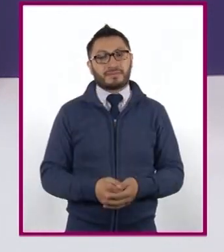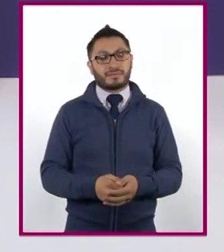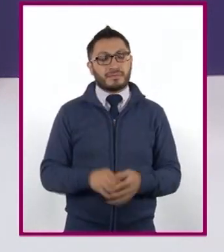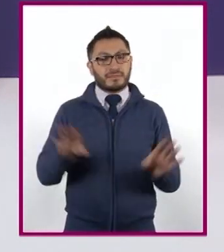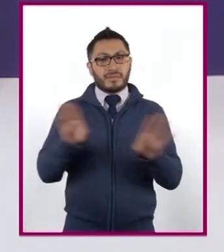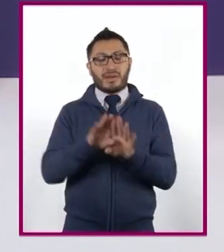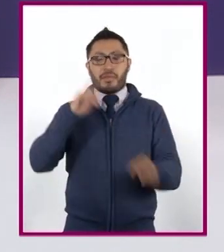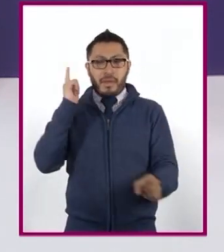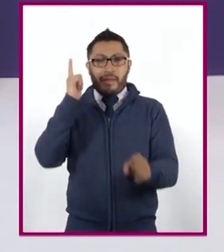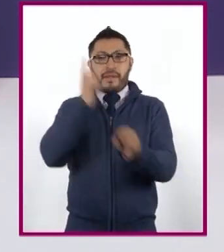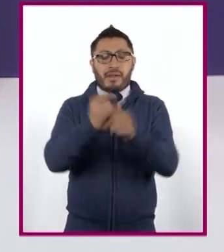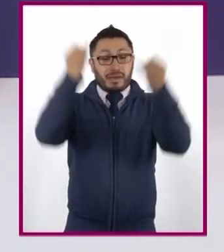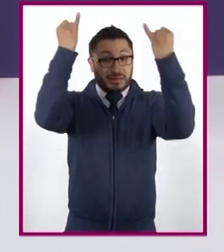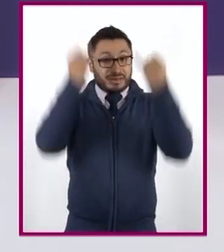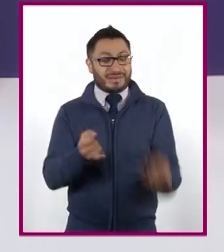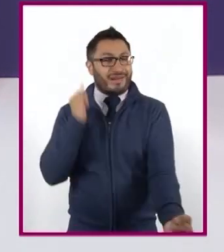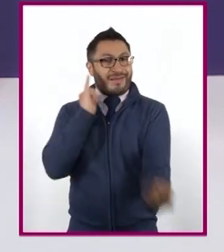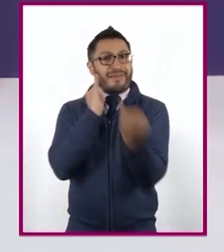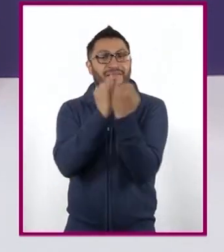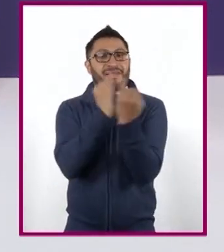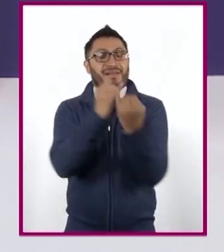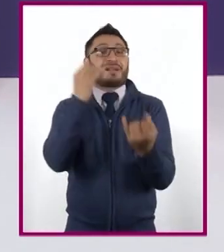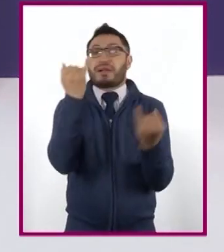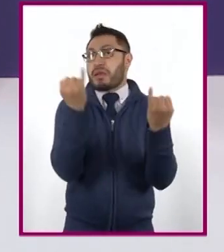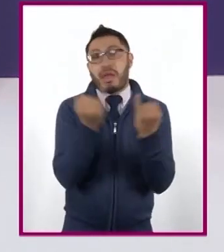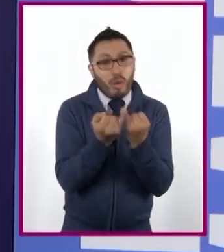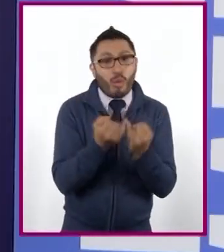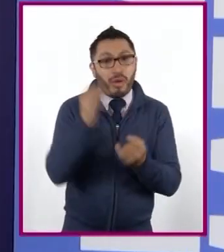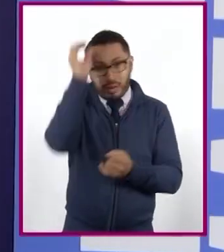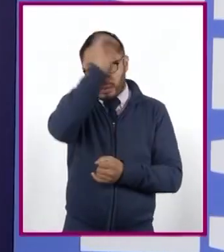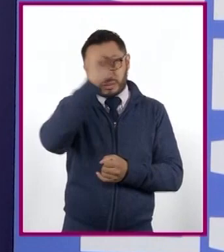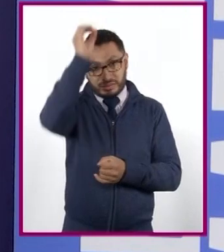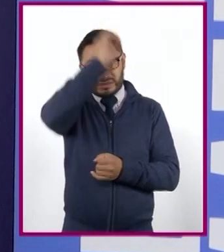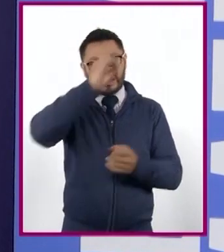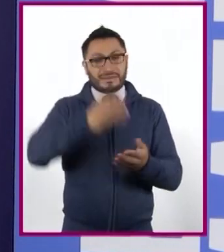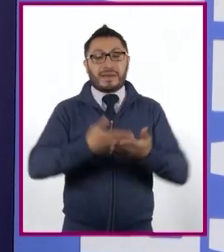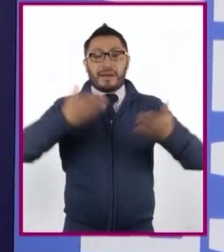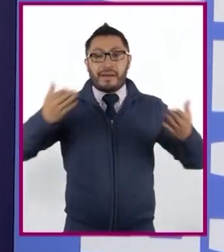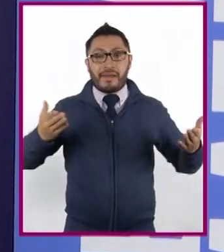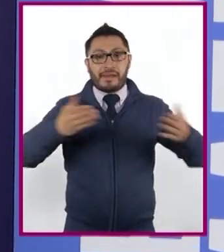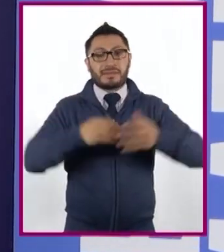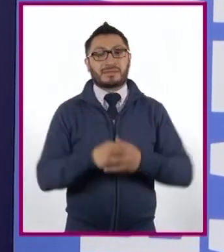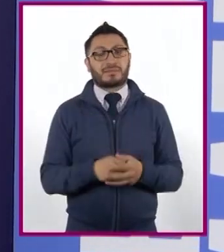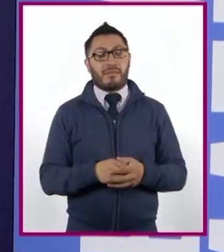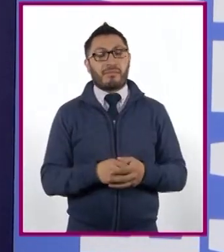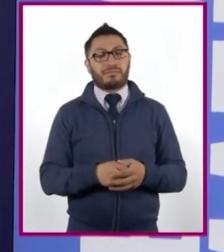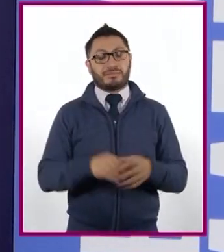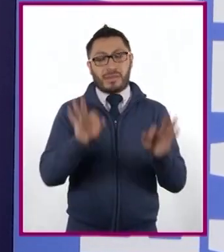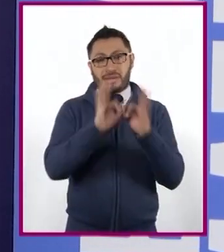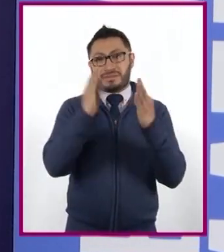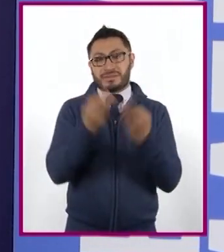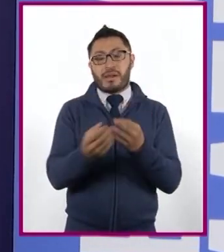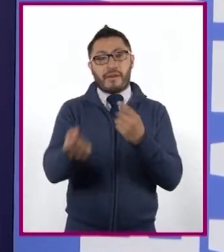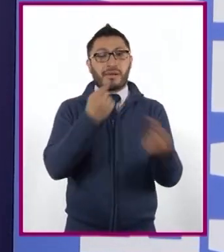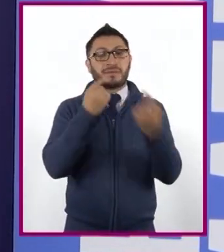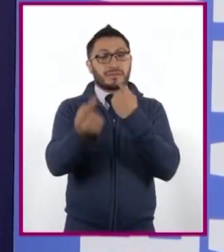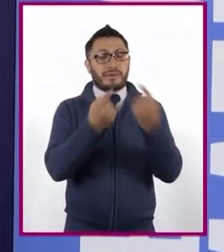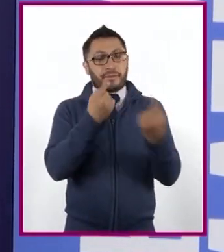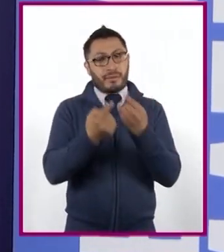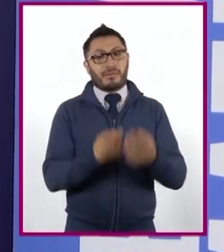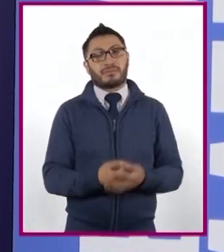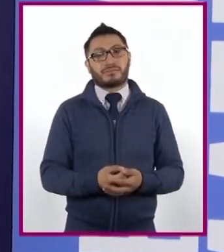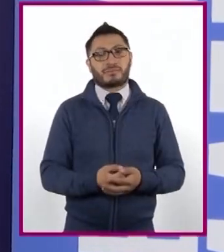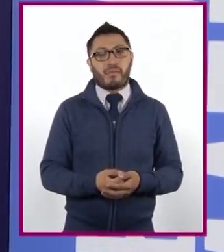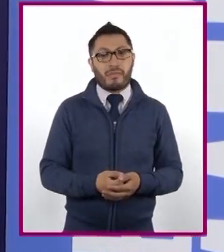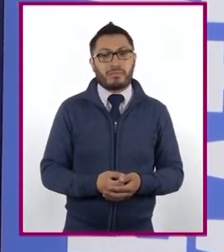con su postura y sus opiniones. Ahora bien, estas estrategias discursivas